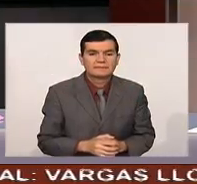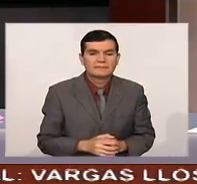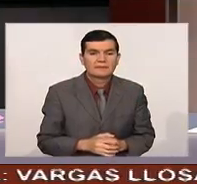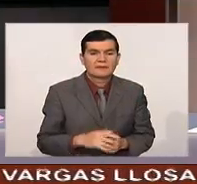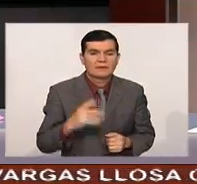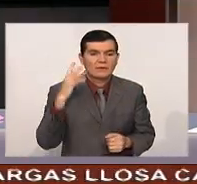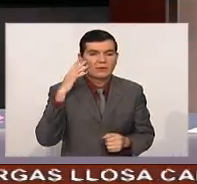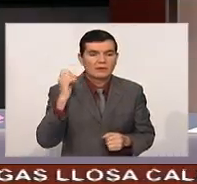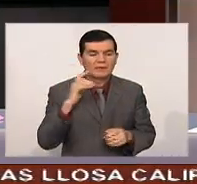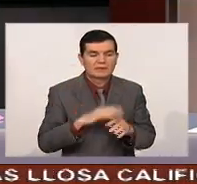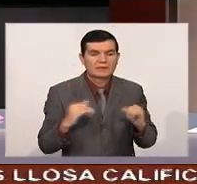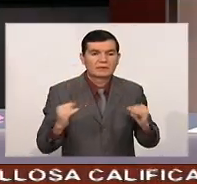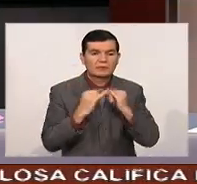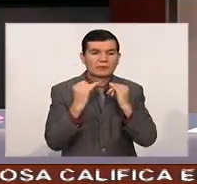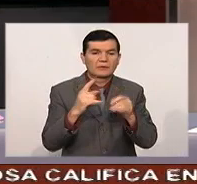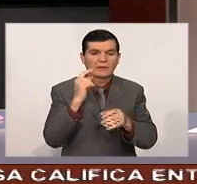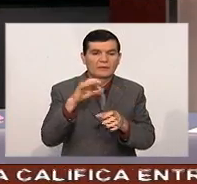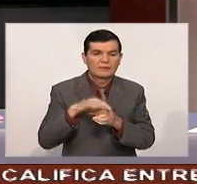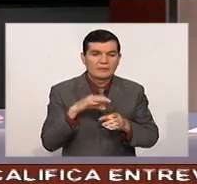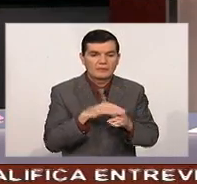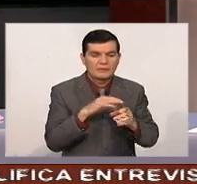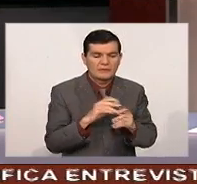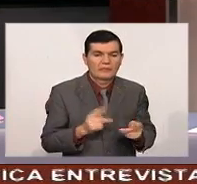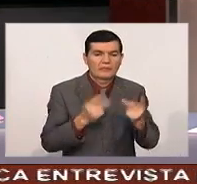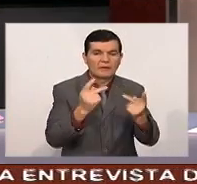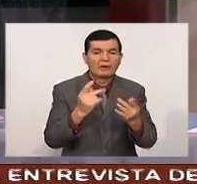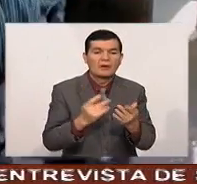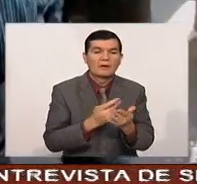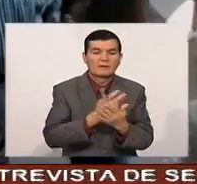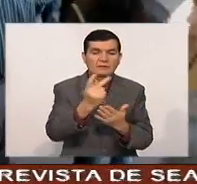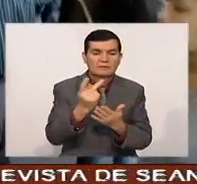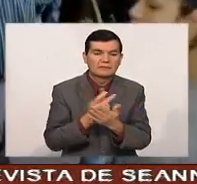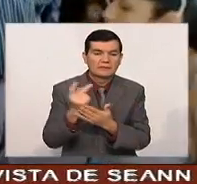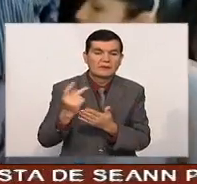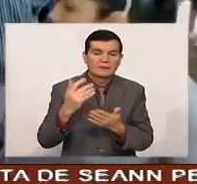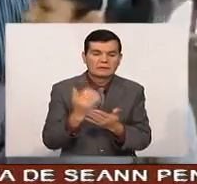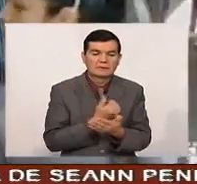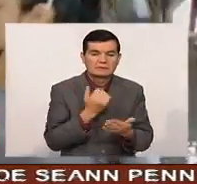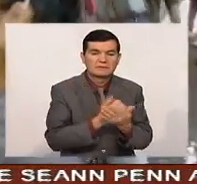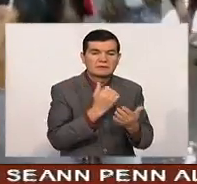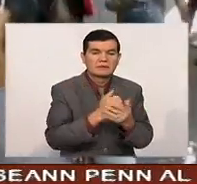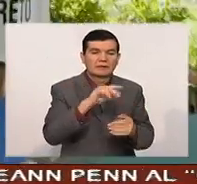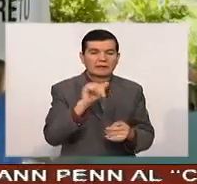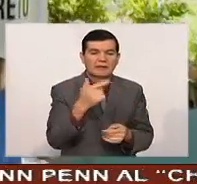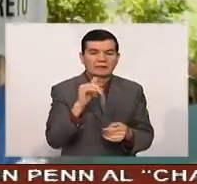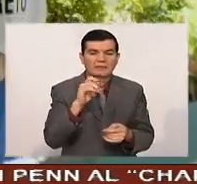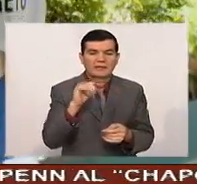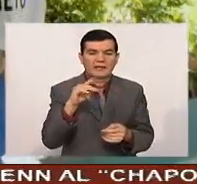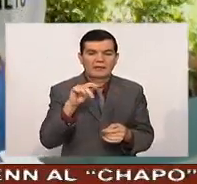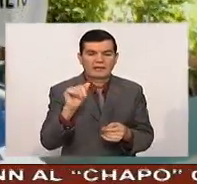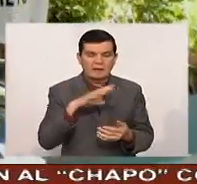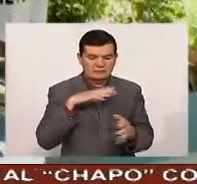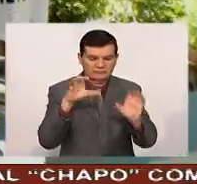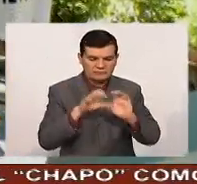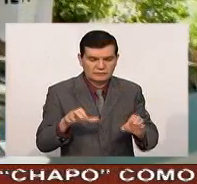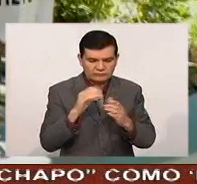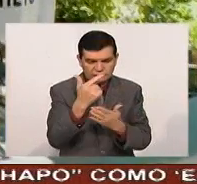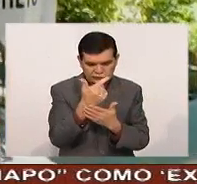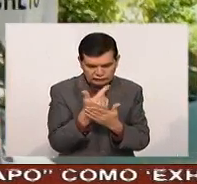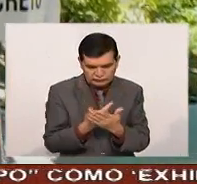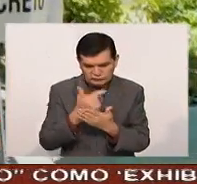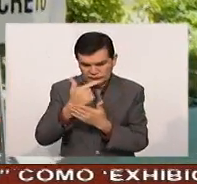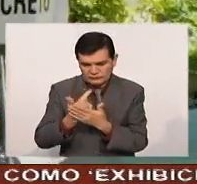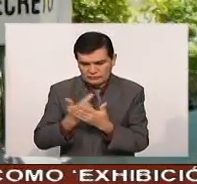En Colima, el Instituto Nacional Electoral entregó la constancia de mayoría al priista José Ignacio Peralta. Esto luego de terminar con el cómputo de